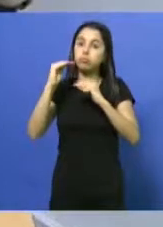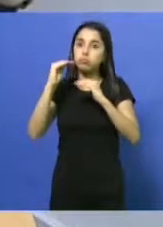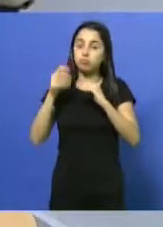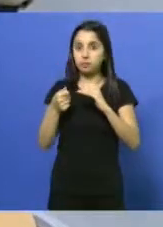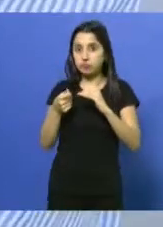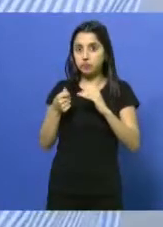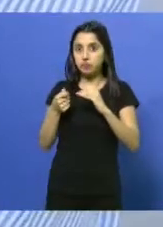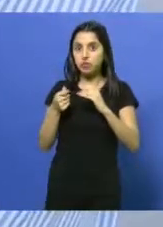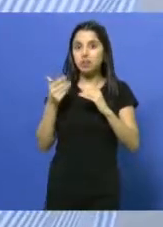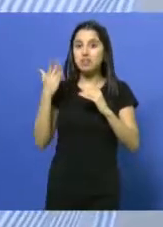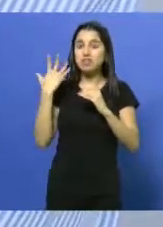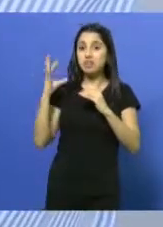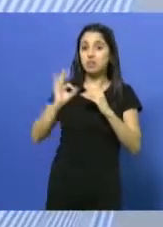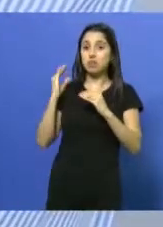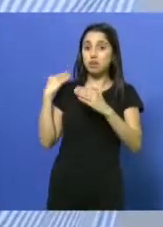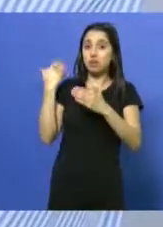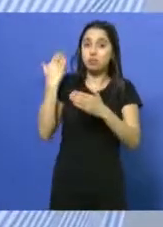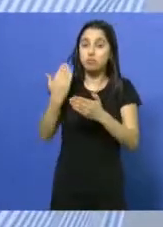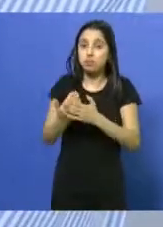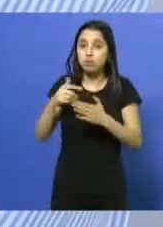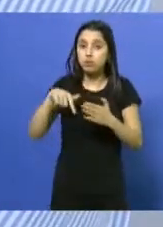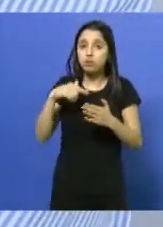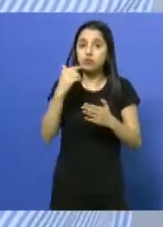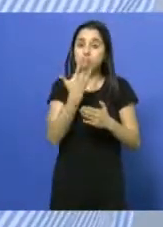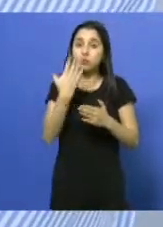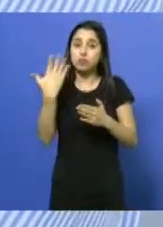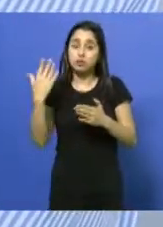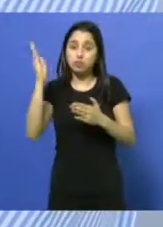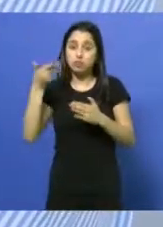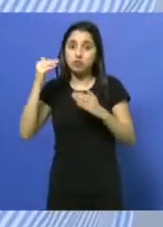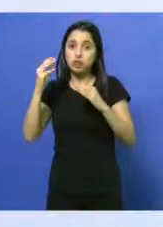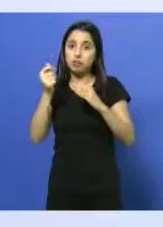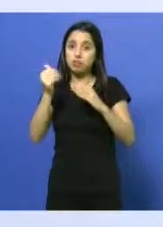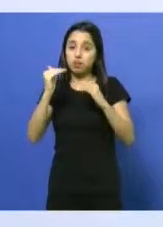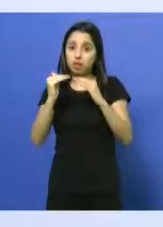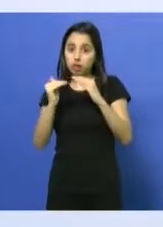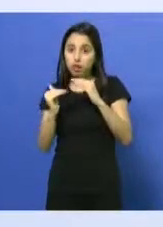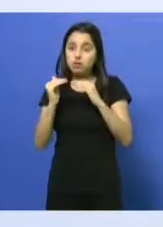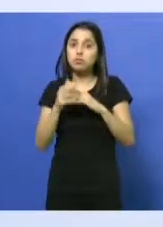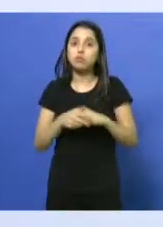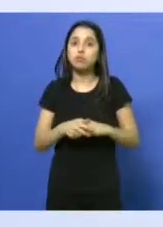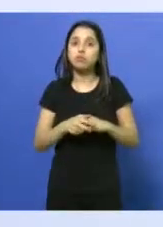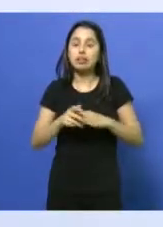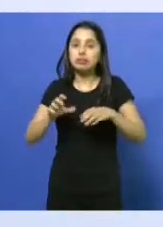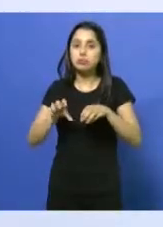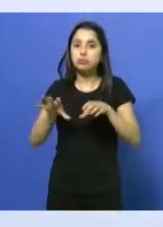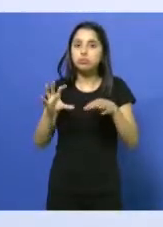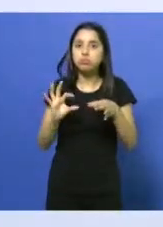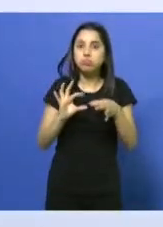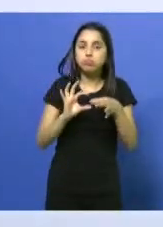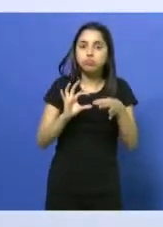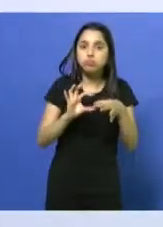se ha perdido más del 45% del precio en todos los reajustes que se han hecho